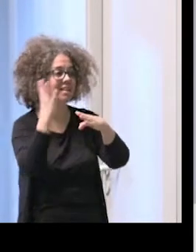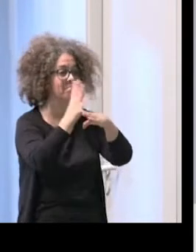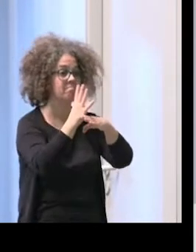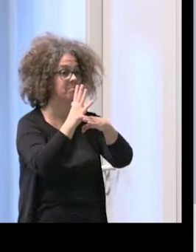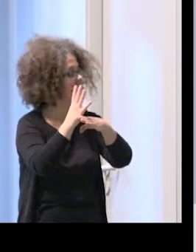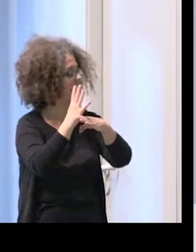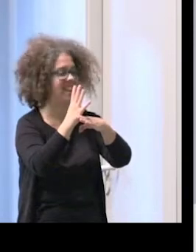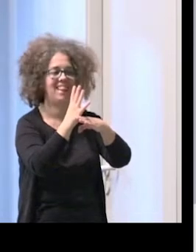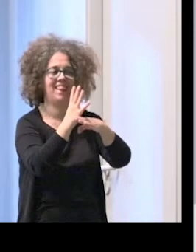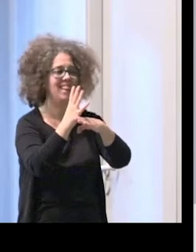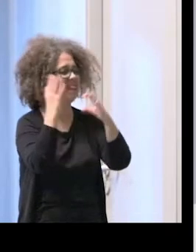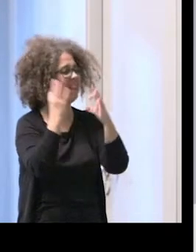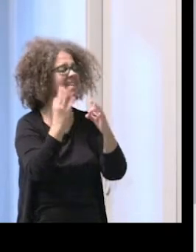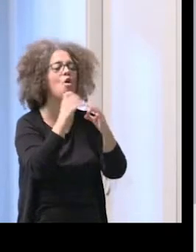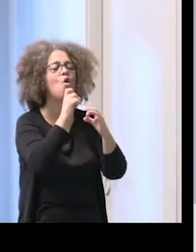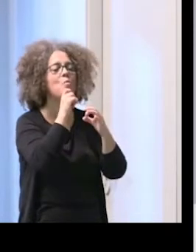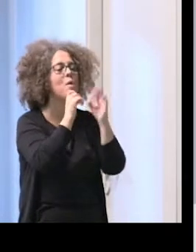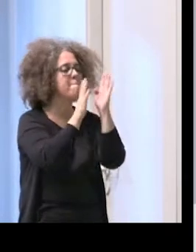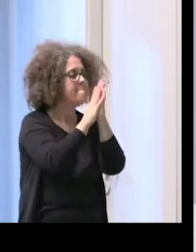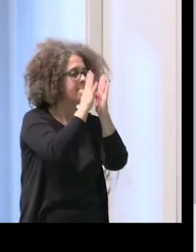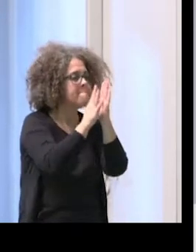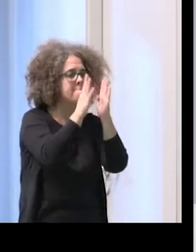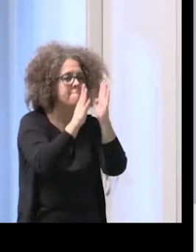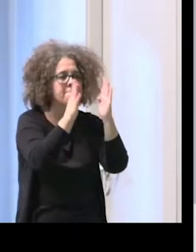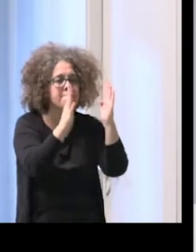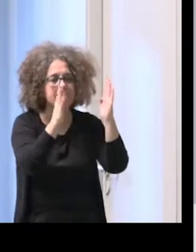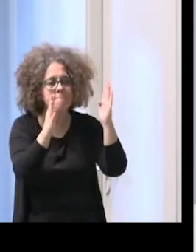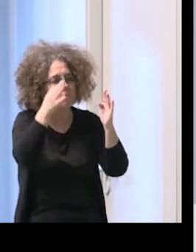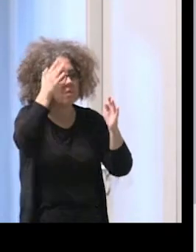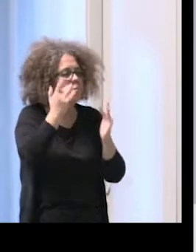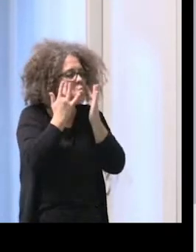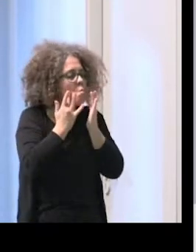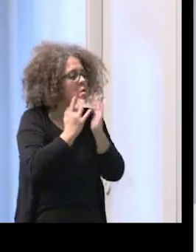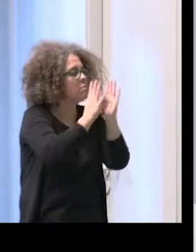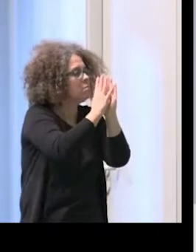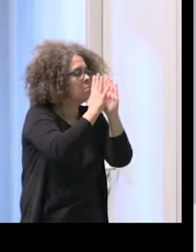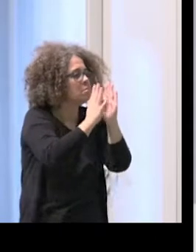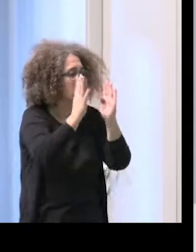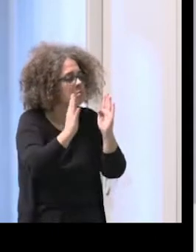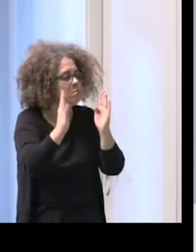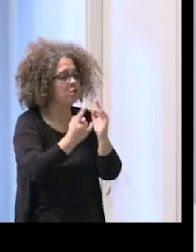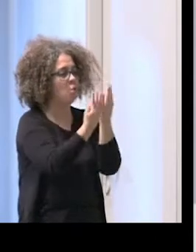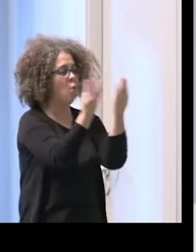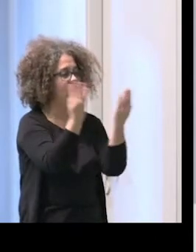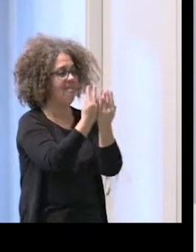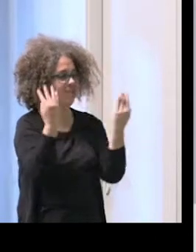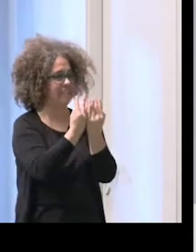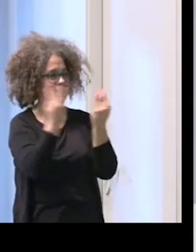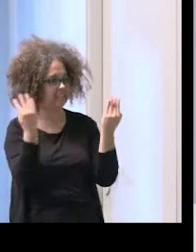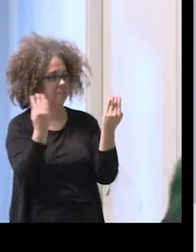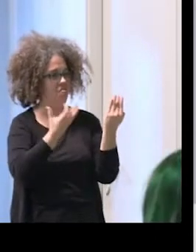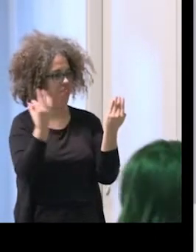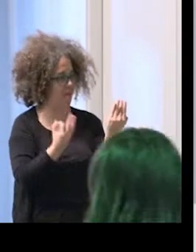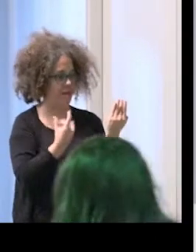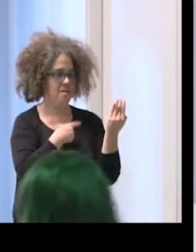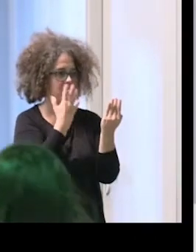estar altamente organizadas. Tenemos una línea de células internas y 3 líneas de células externas que encima tienen que estar con la